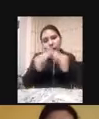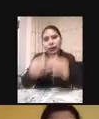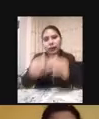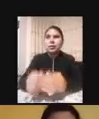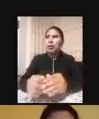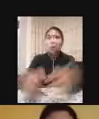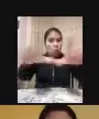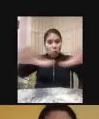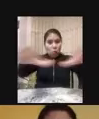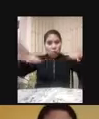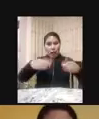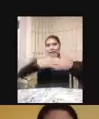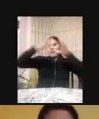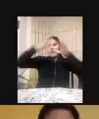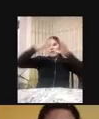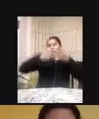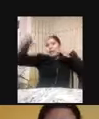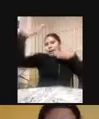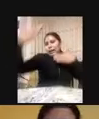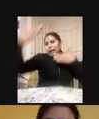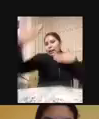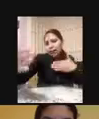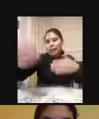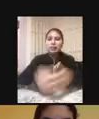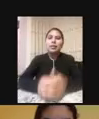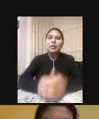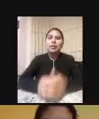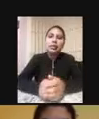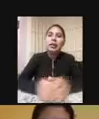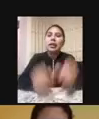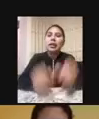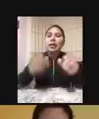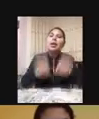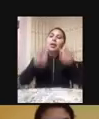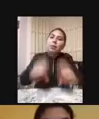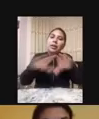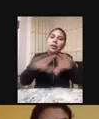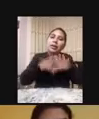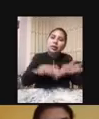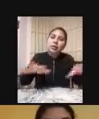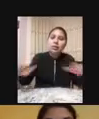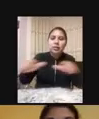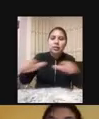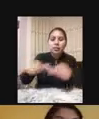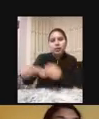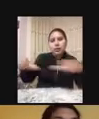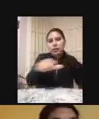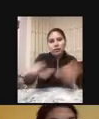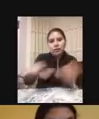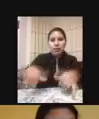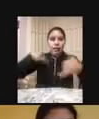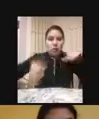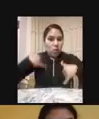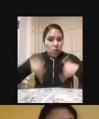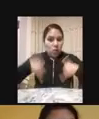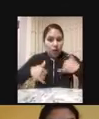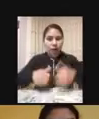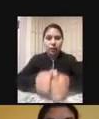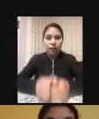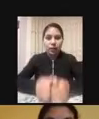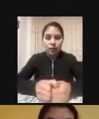determinado para esto, permitiendo que el niño pueda establecer algunas actividades mediante juegos. Puede ser con materiales que están